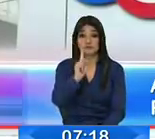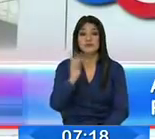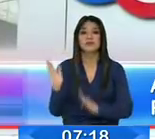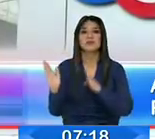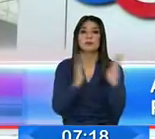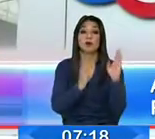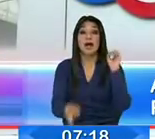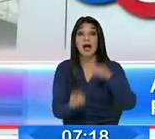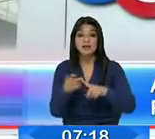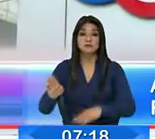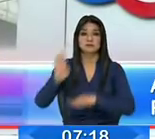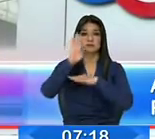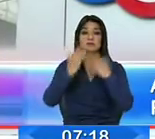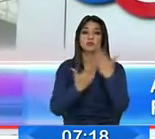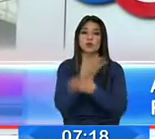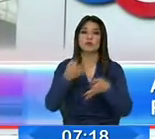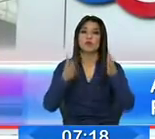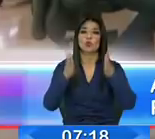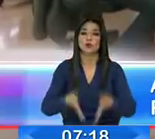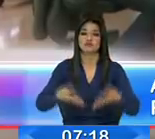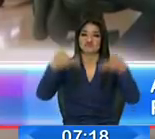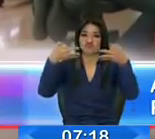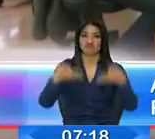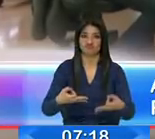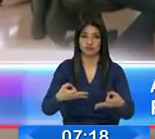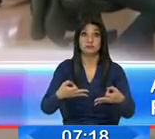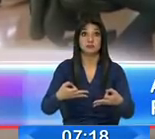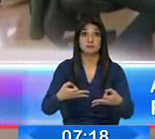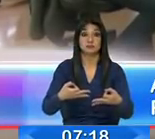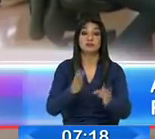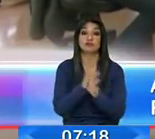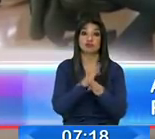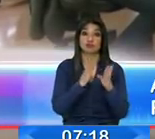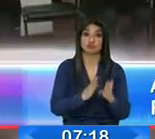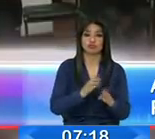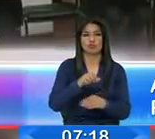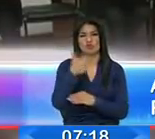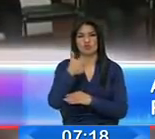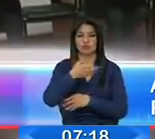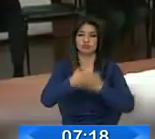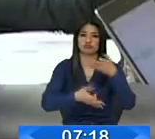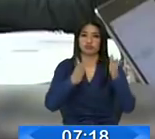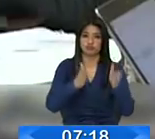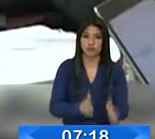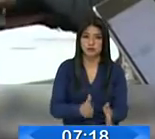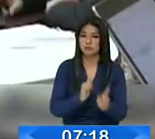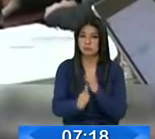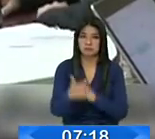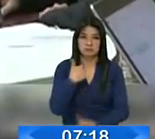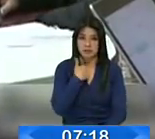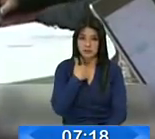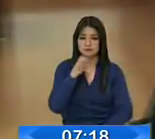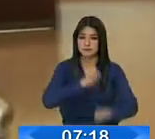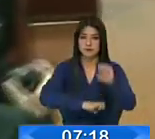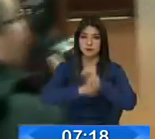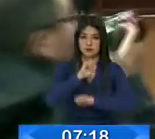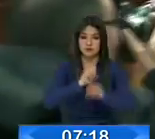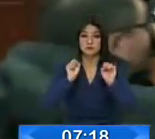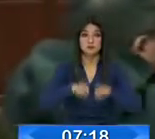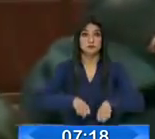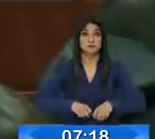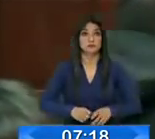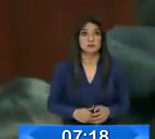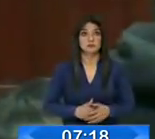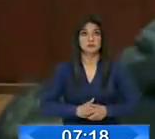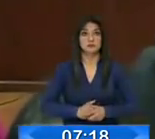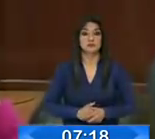los nuevos jueces y conjueces definitivos, tras el cese de funciones de aquellos magistrados que no pasaron la evaluación, informó